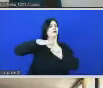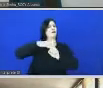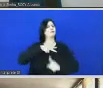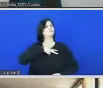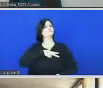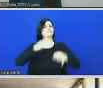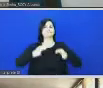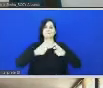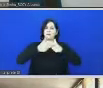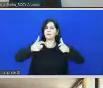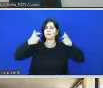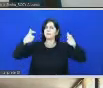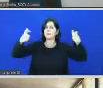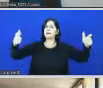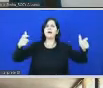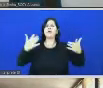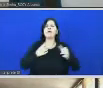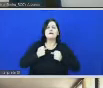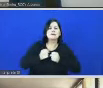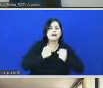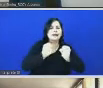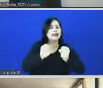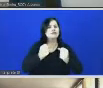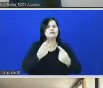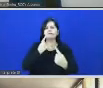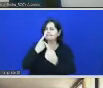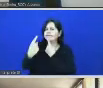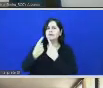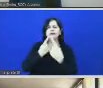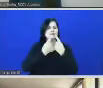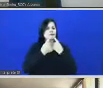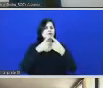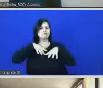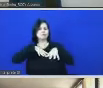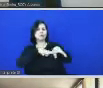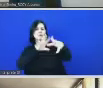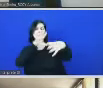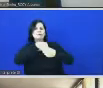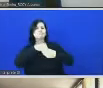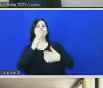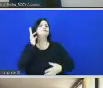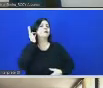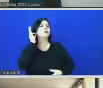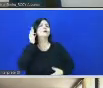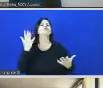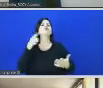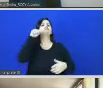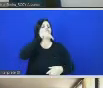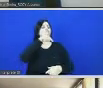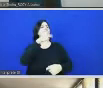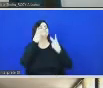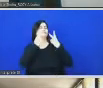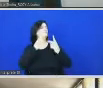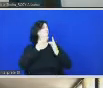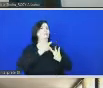con los movimientos de mujeres y en particular con el movimiento feminista. Y esto lo hemos